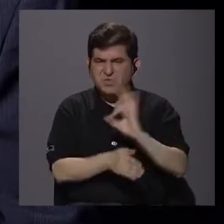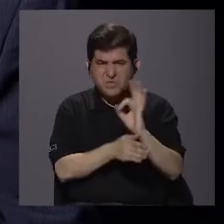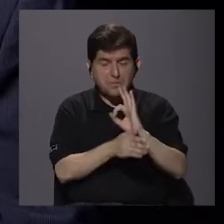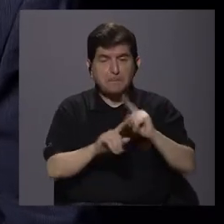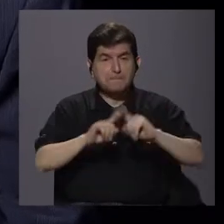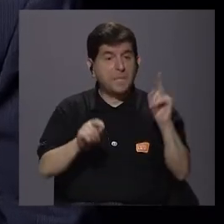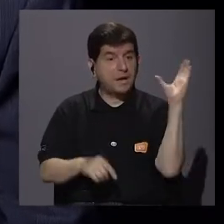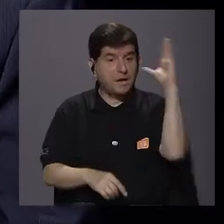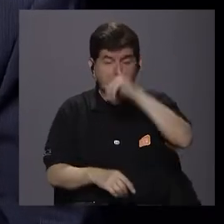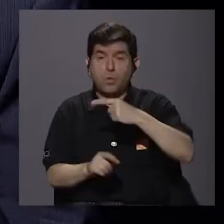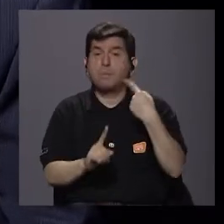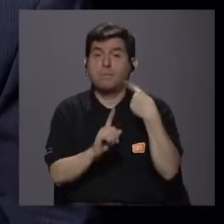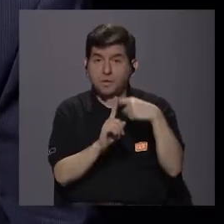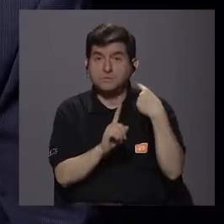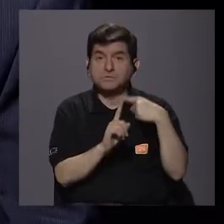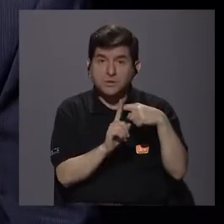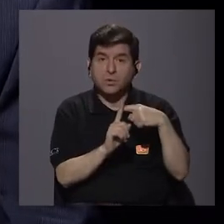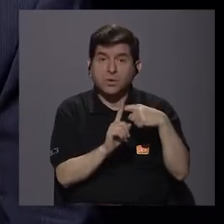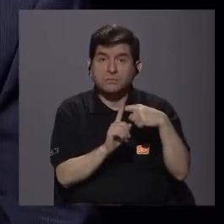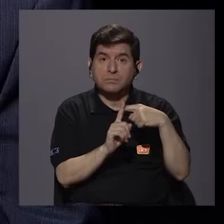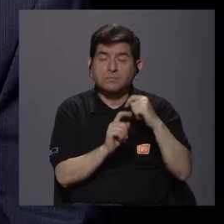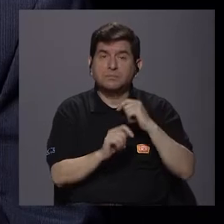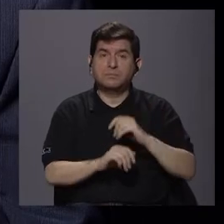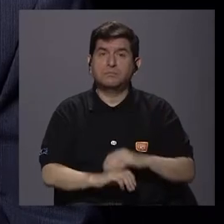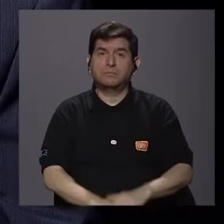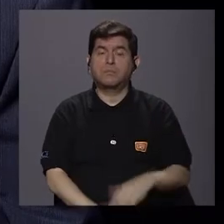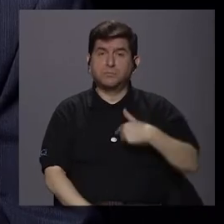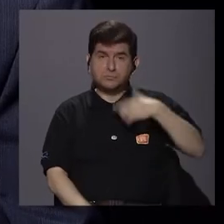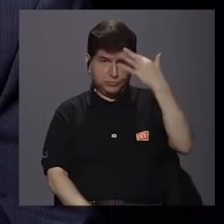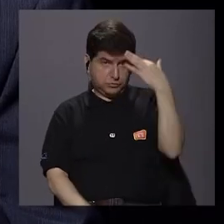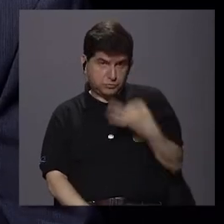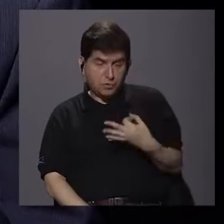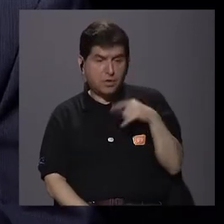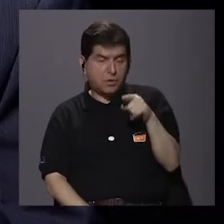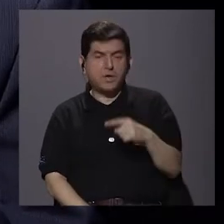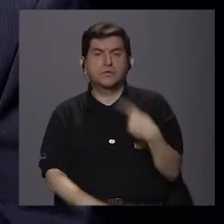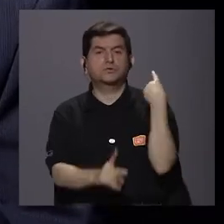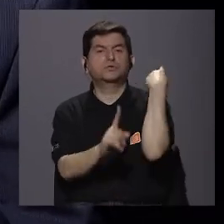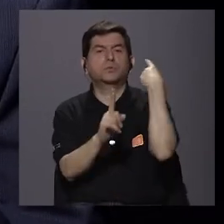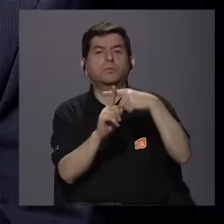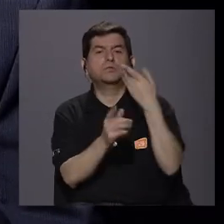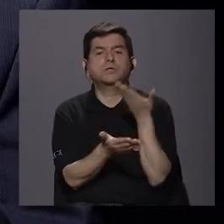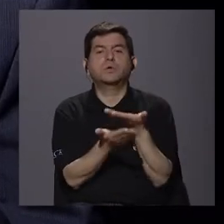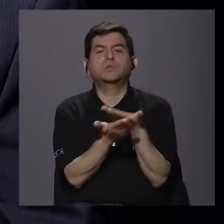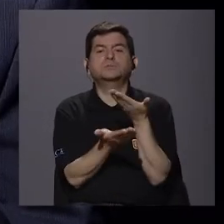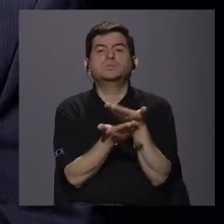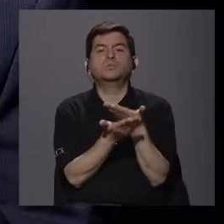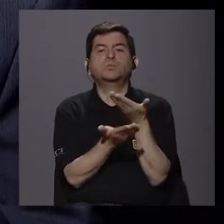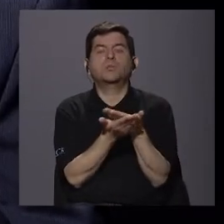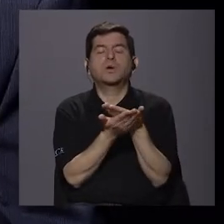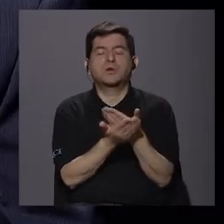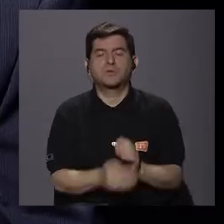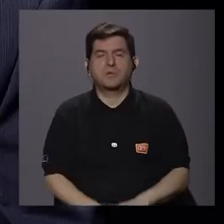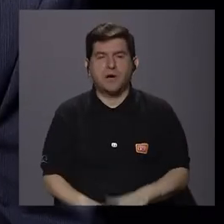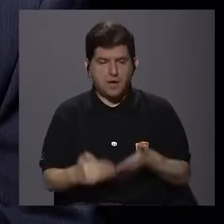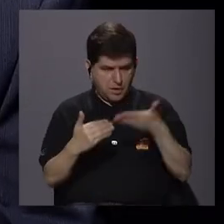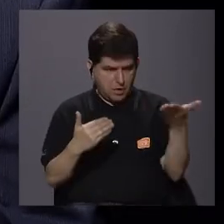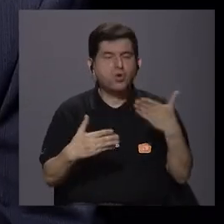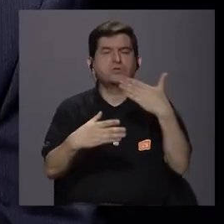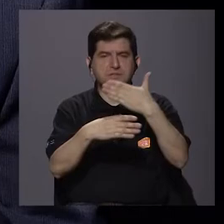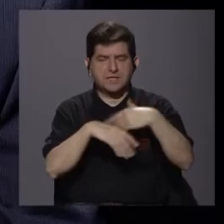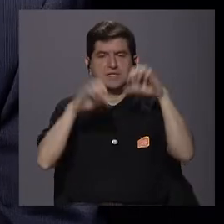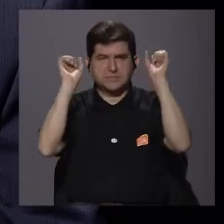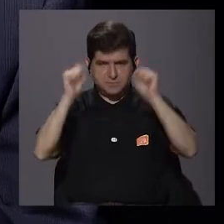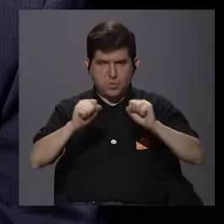cosas pero no vemos lo positivo y yo creo que eso positivo prueba que se pueden hacer muchas cosas